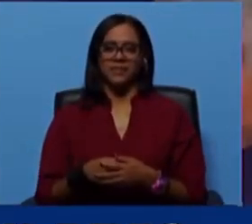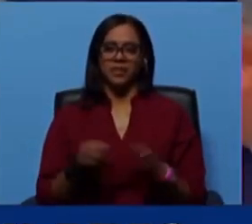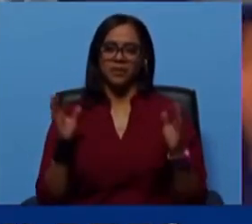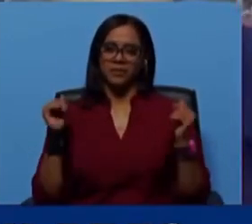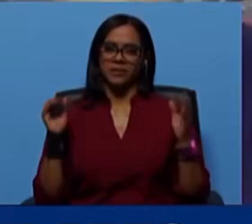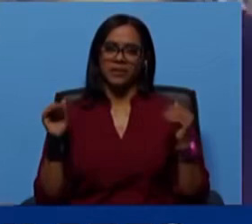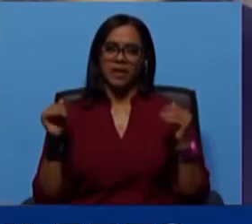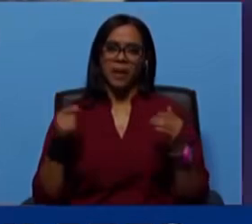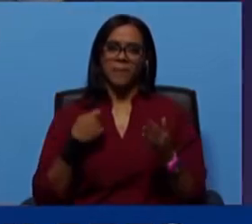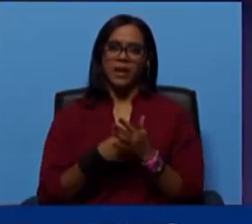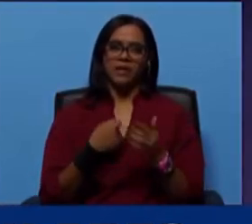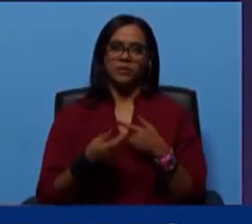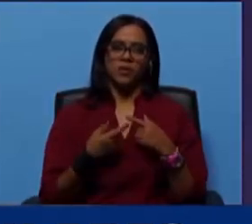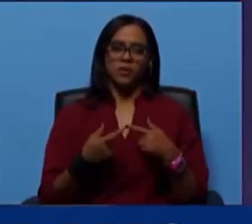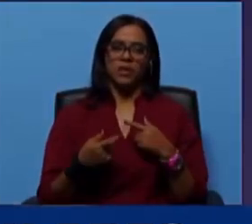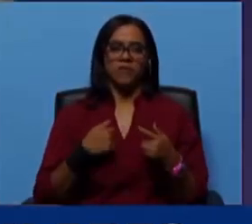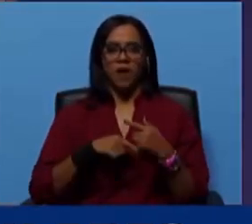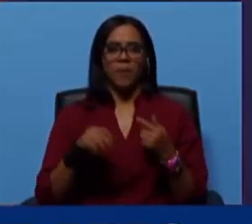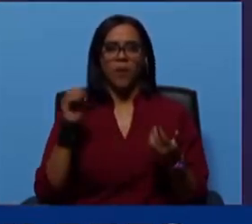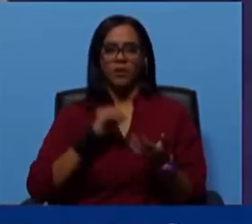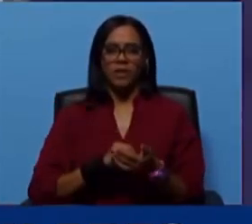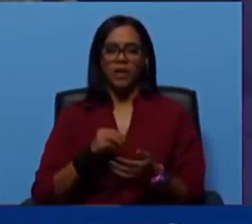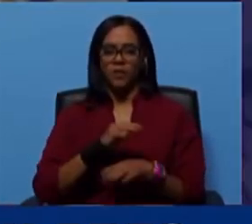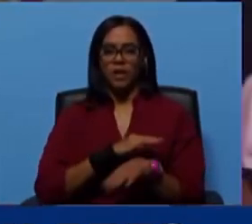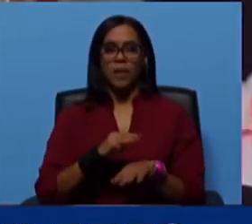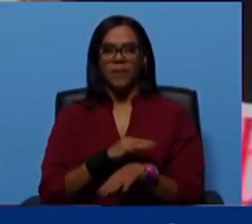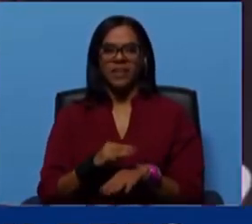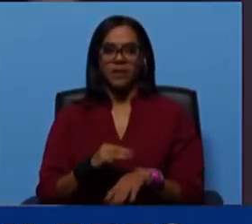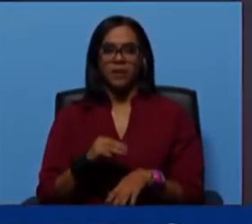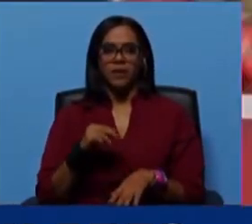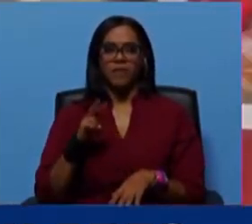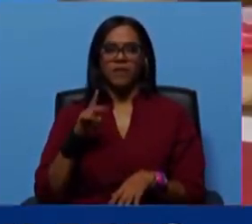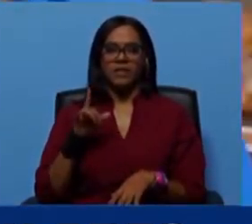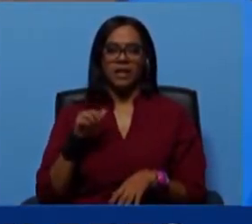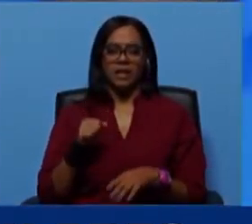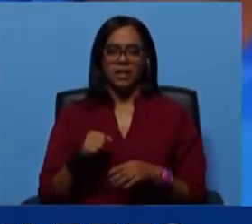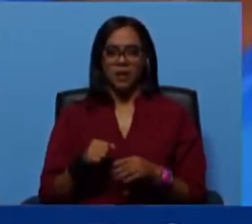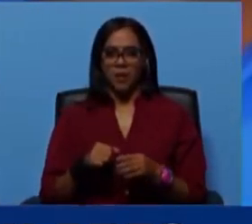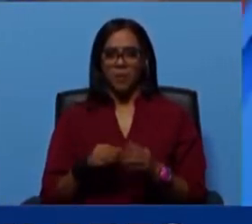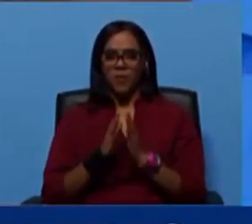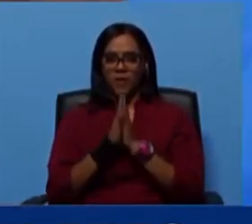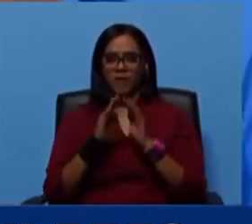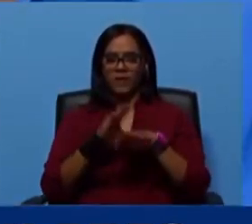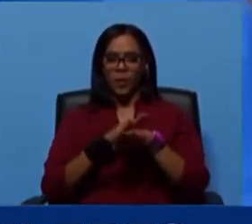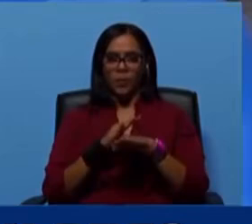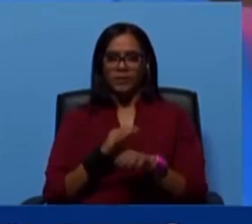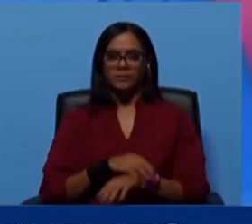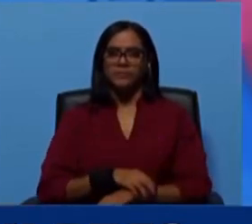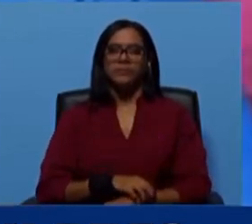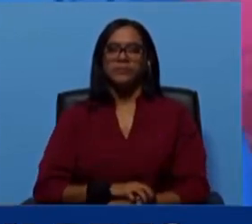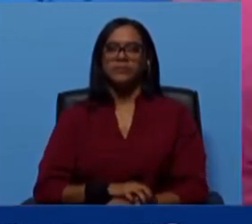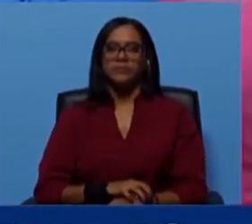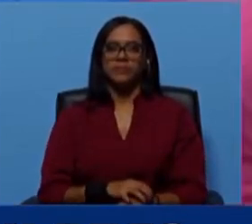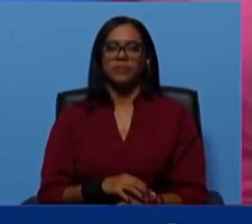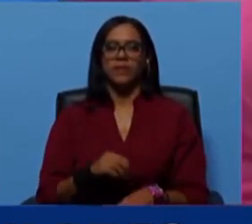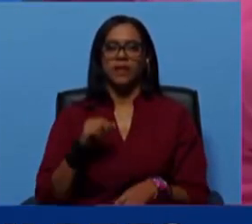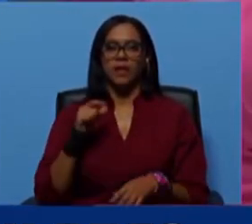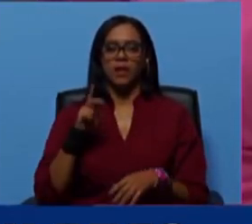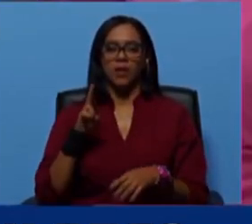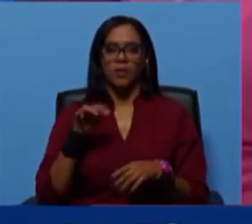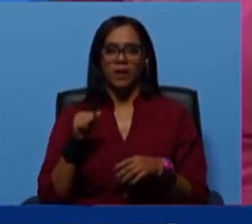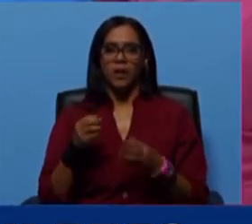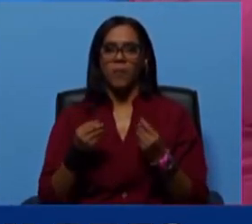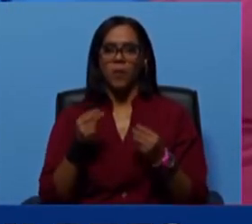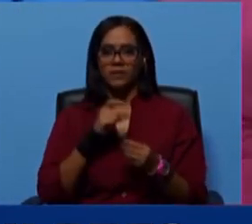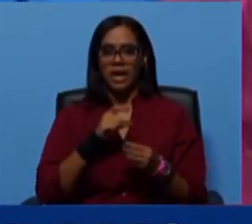paguen su cuestión. Okay. Y vamos otra vez con el ministro Luis Villegas. Luis, ponte por acá un momentico, disculpa. Mira, Luis, yo creo que mucha gente debe